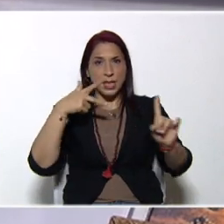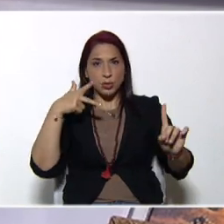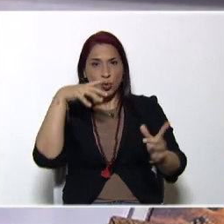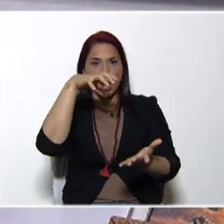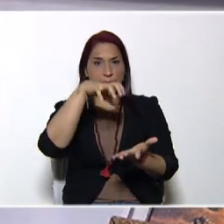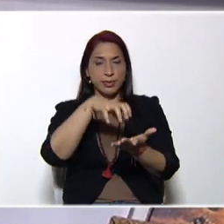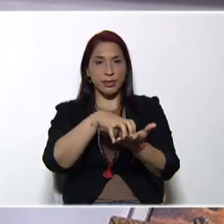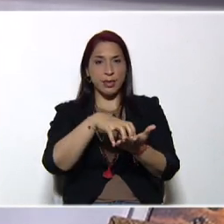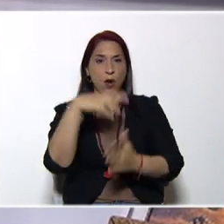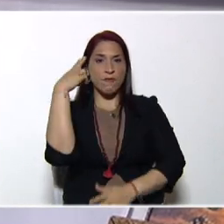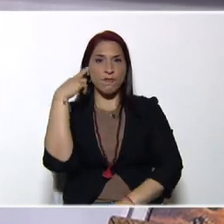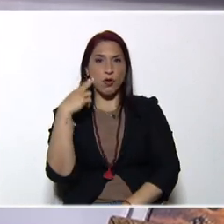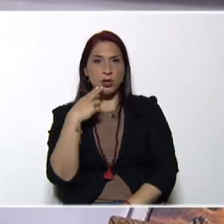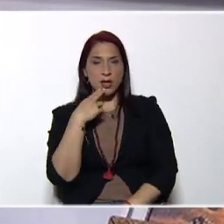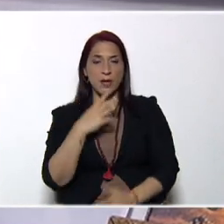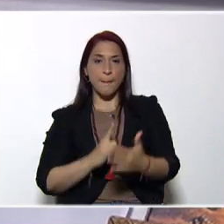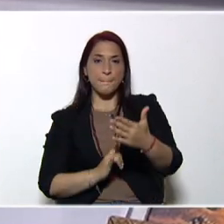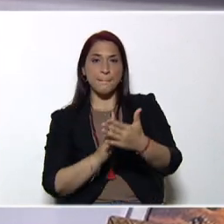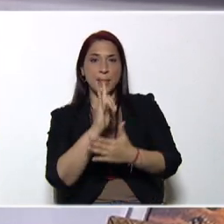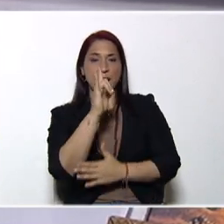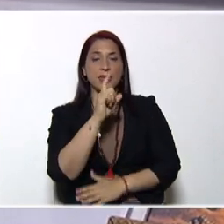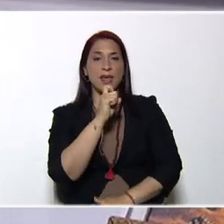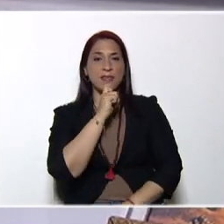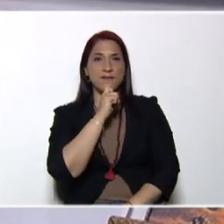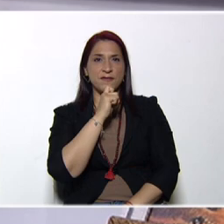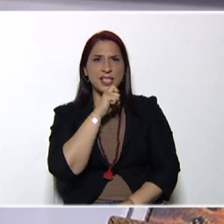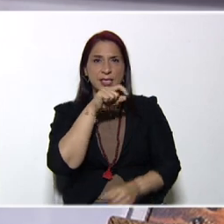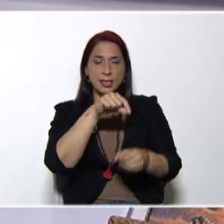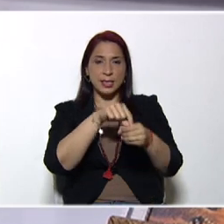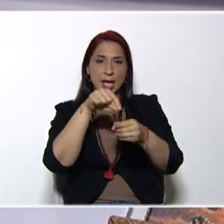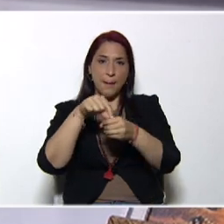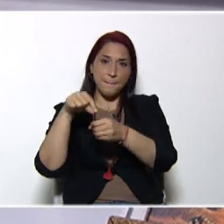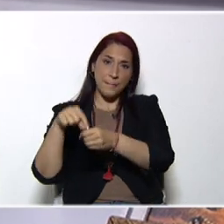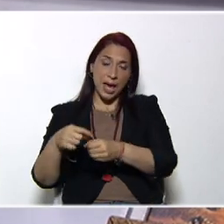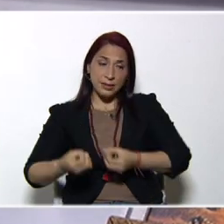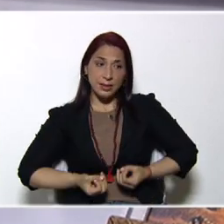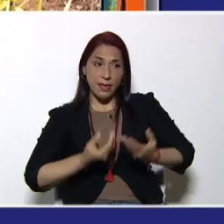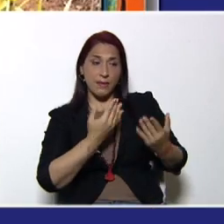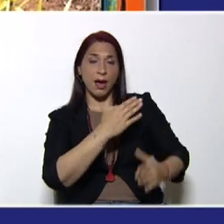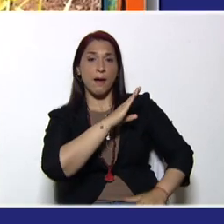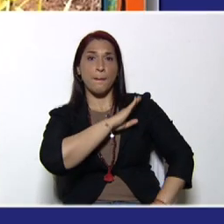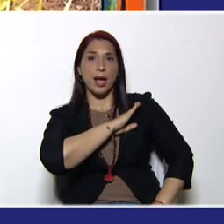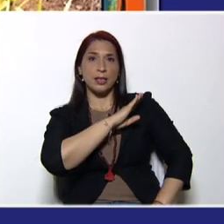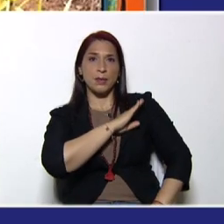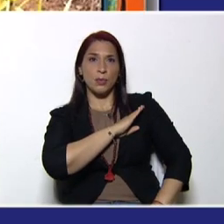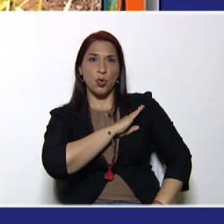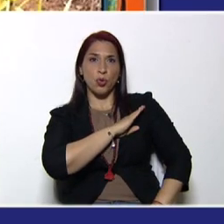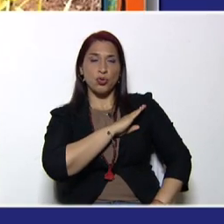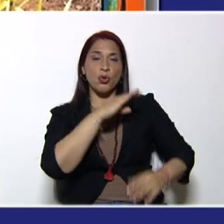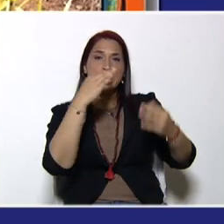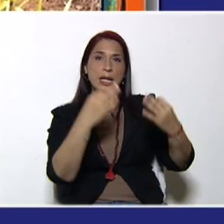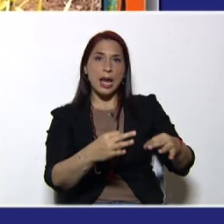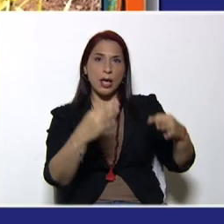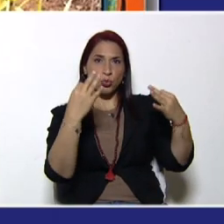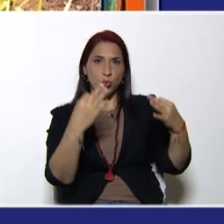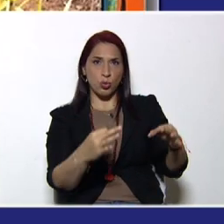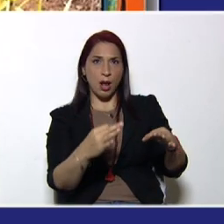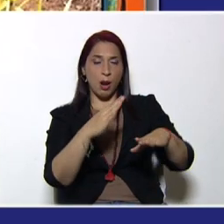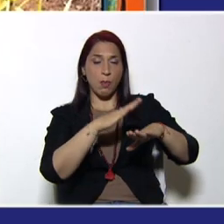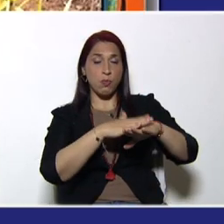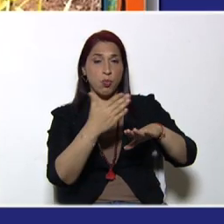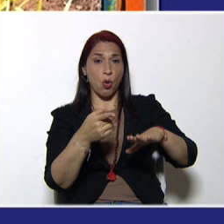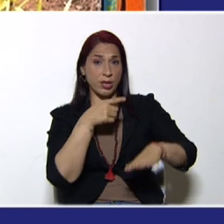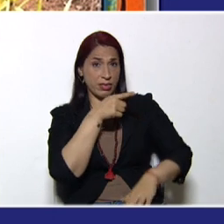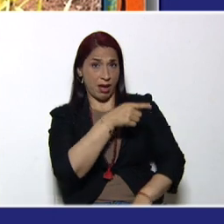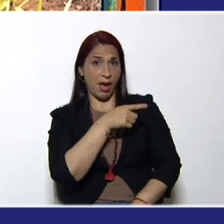una planta difícil de sembrar, sin embargo se da como un patrimonio inmaterial y natural, porque de